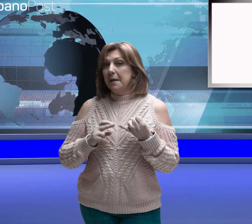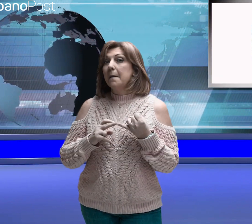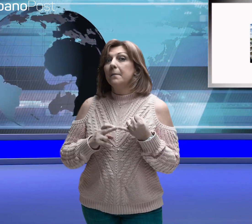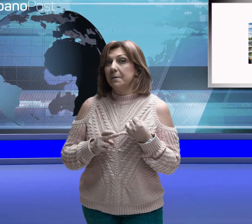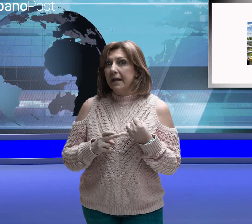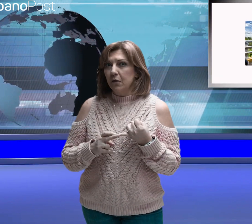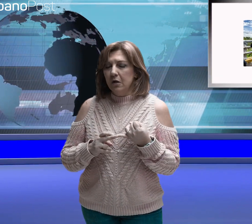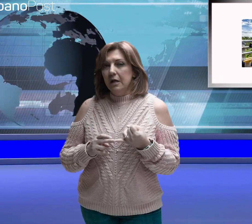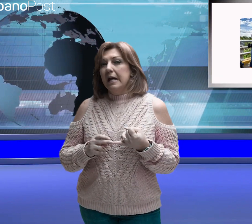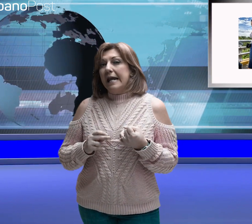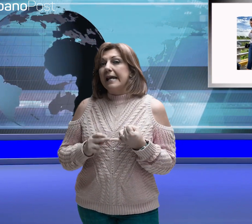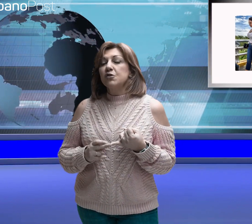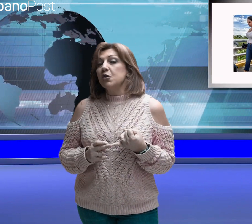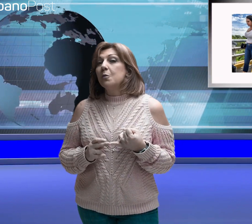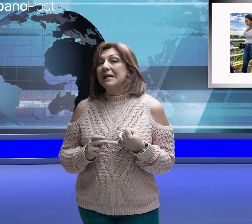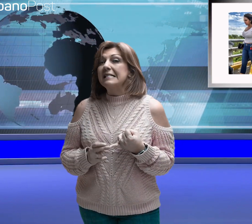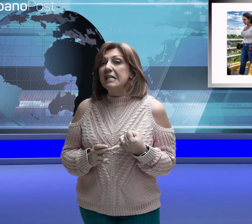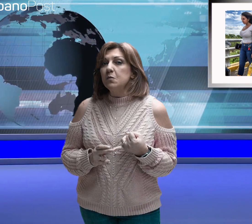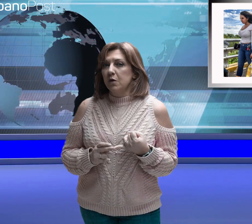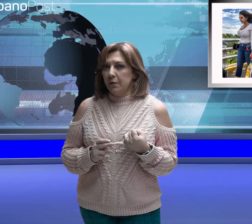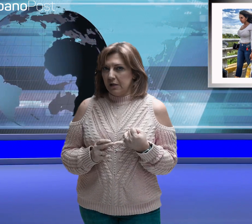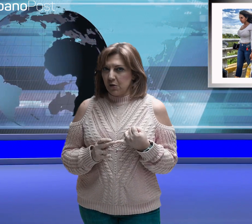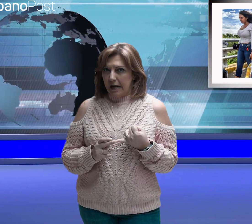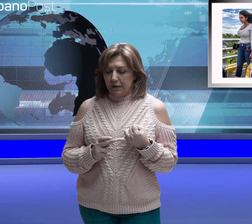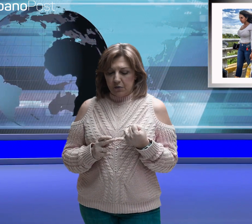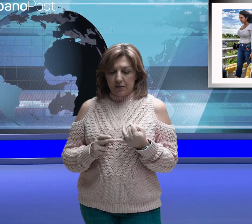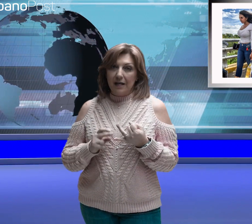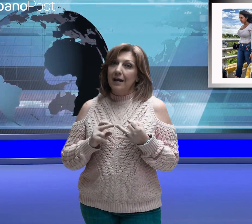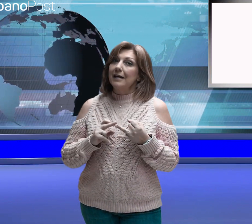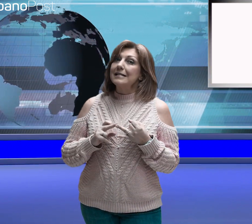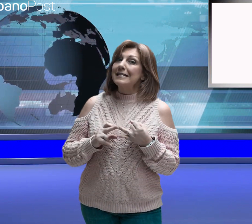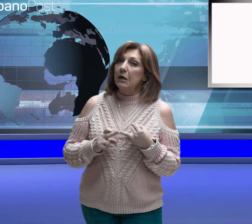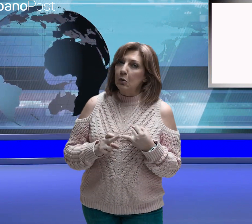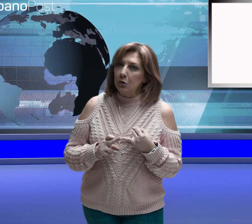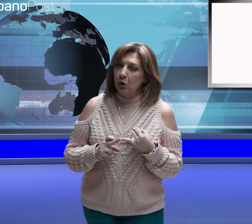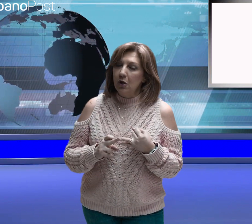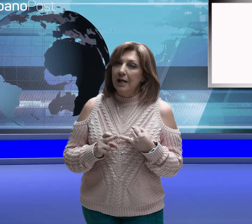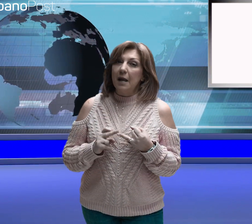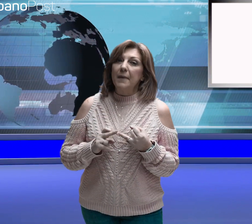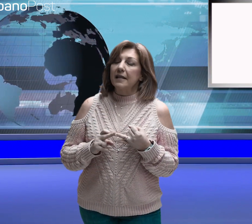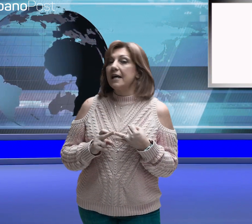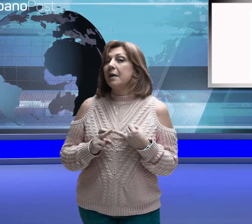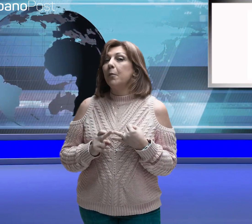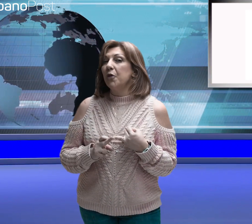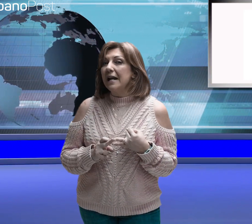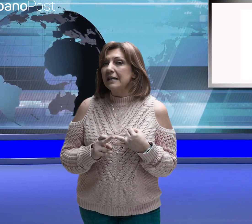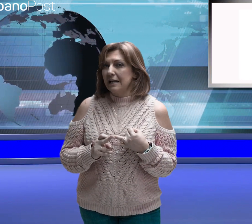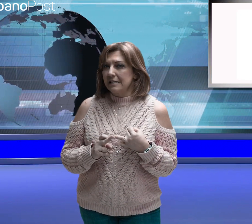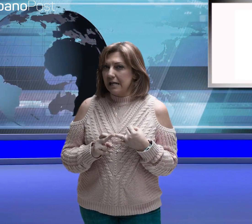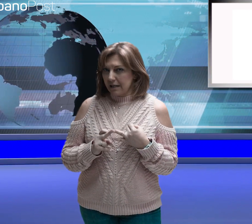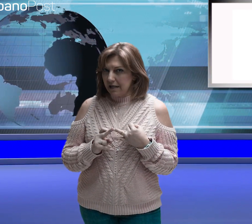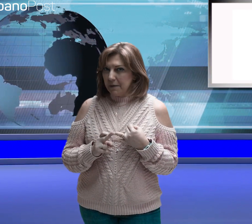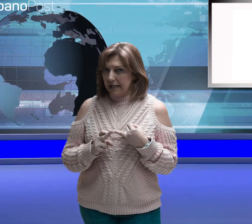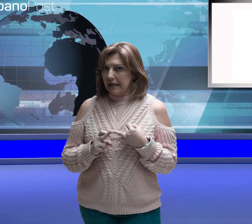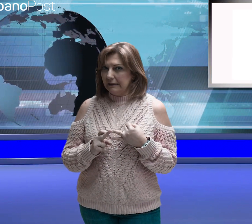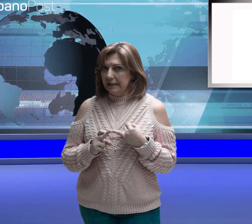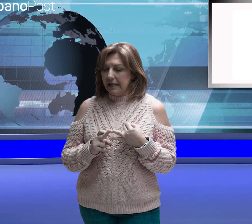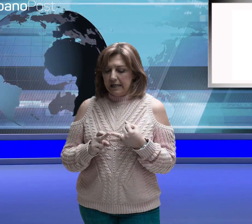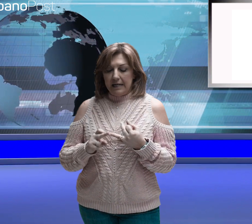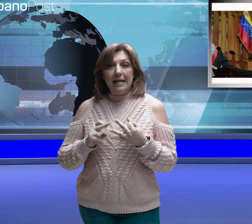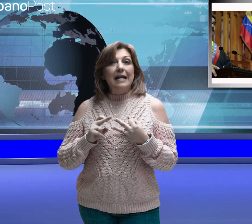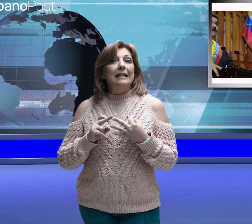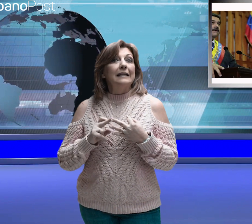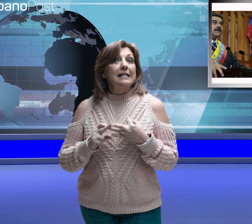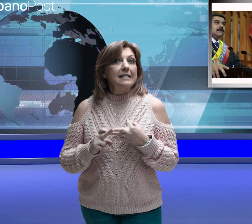determinantes. Primero, el éxodo masivo de venezolanos. Segundo, la pérdida de poder de la izquierda en América